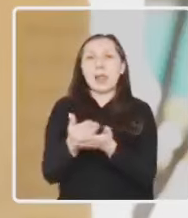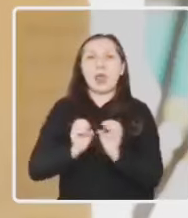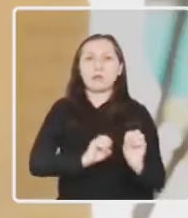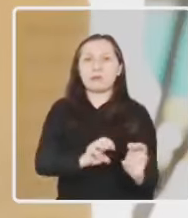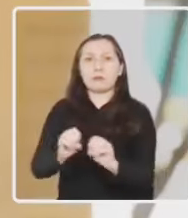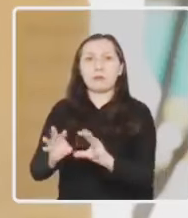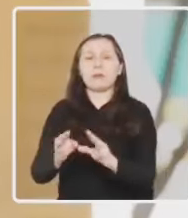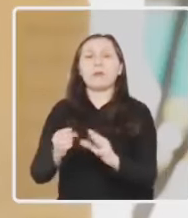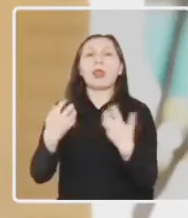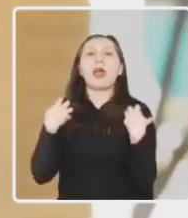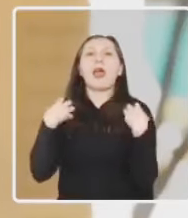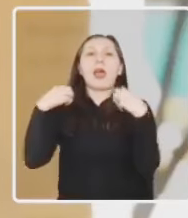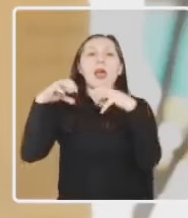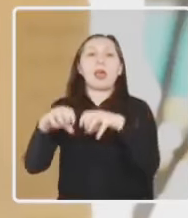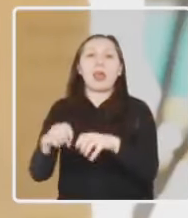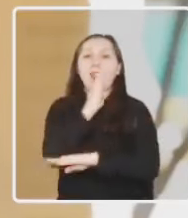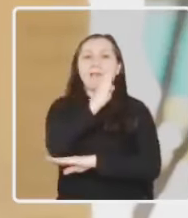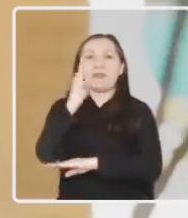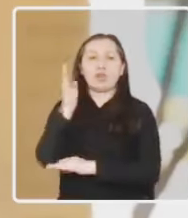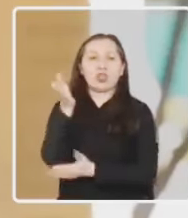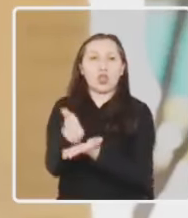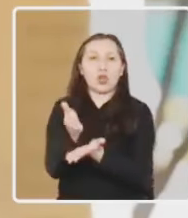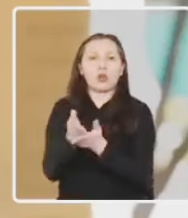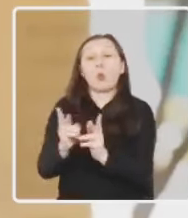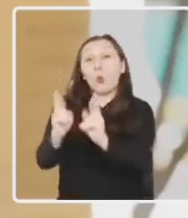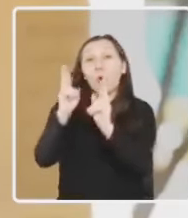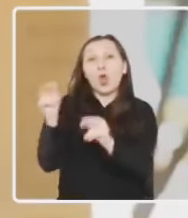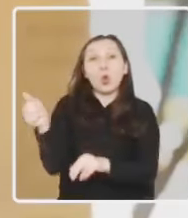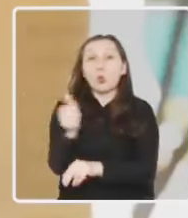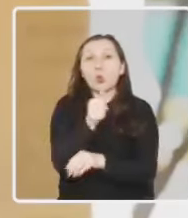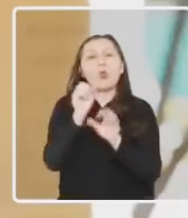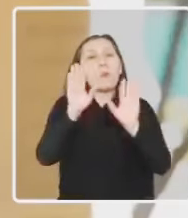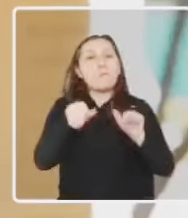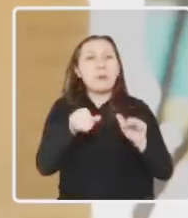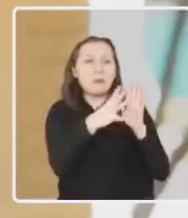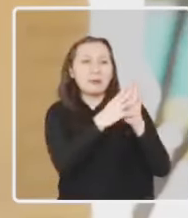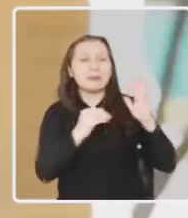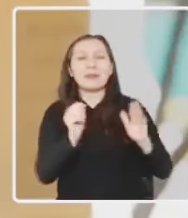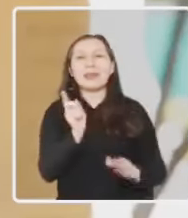formación para encargados y encargadas de bibliotecas escolares, para que ojalá todos puedan ser como Sandra.